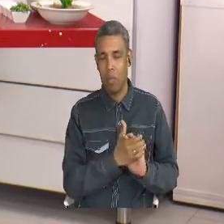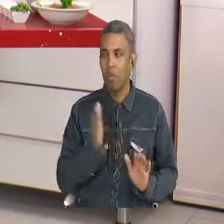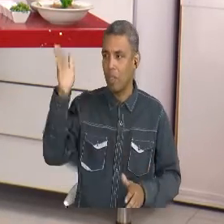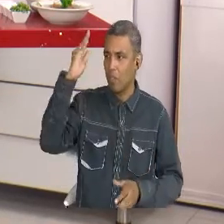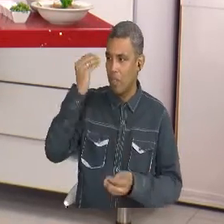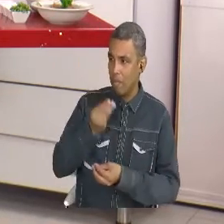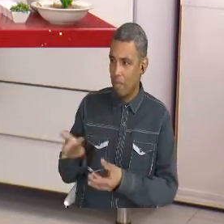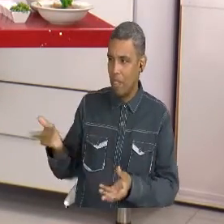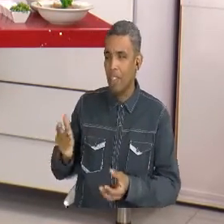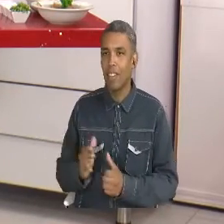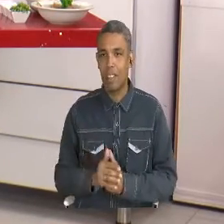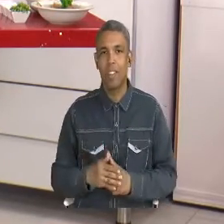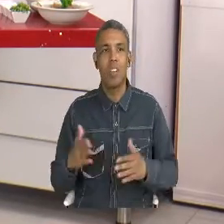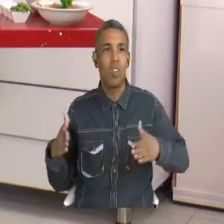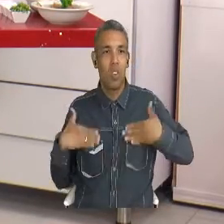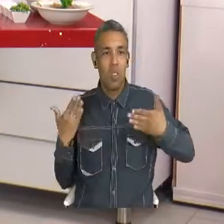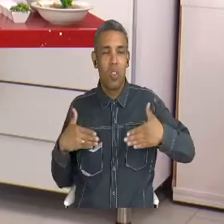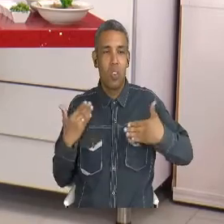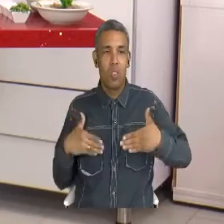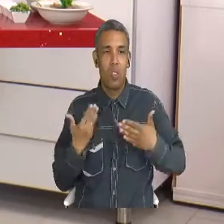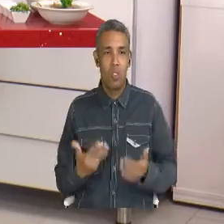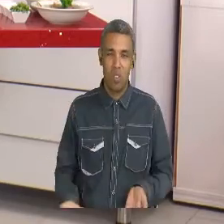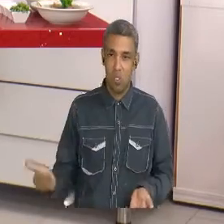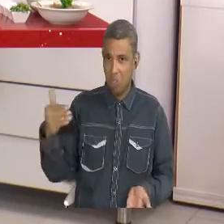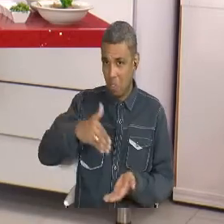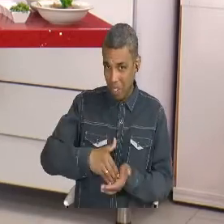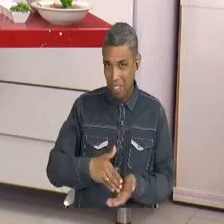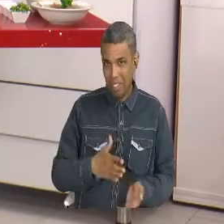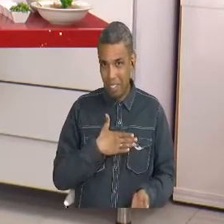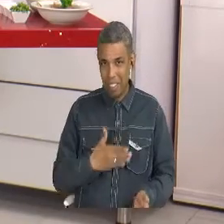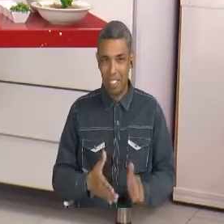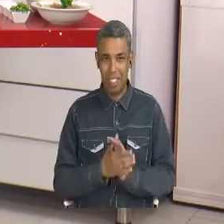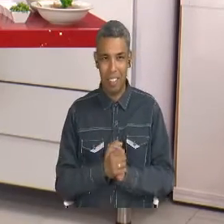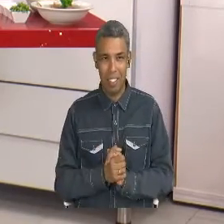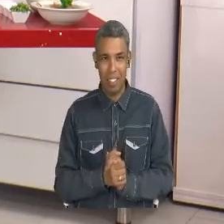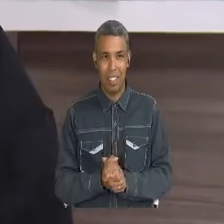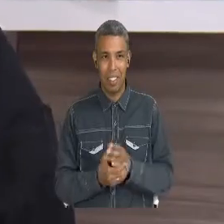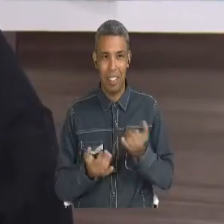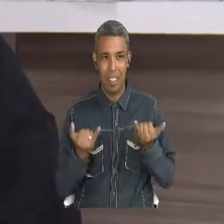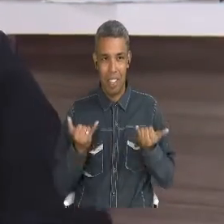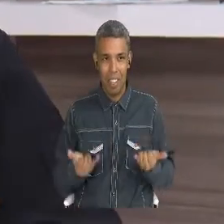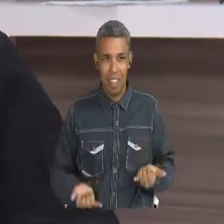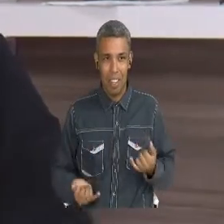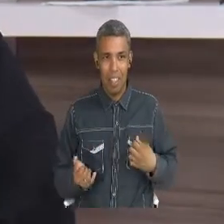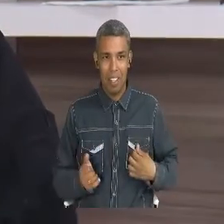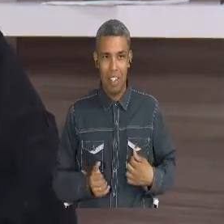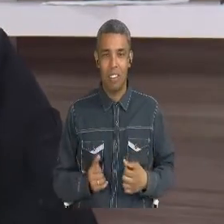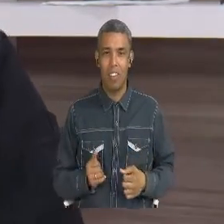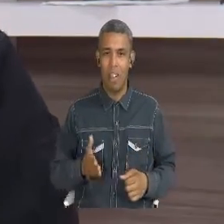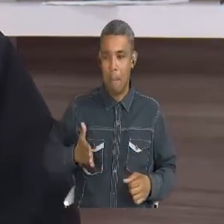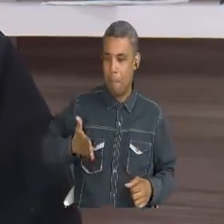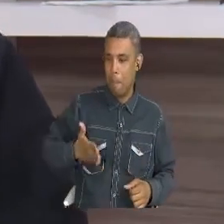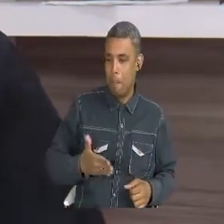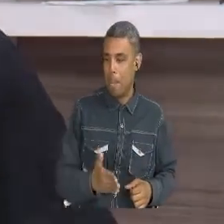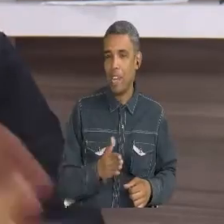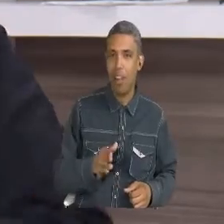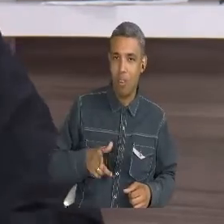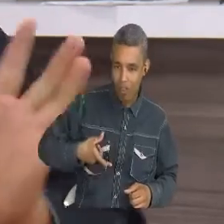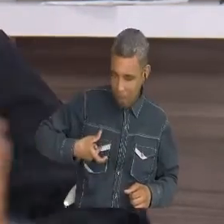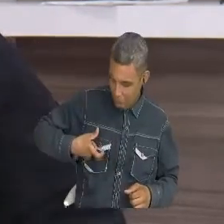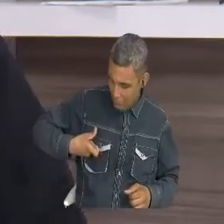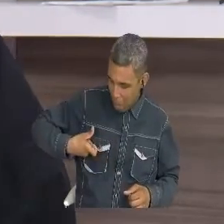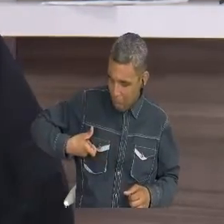Feliz, feliz, feliz, contento acá otra vez, un día más con los televidentes. Hoy vamos a hacer una receta con pescado y mariscos, dándole